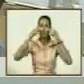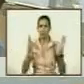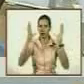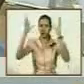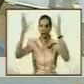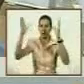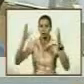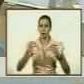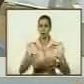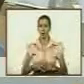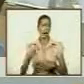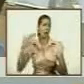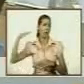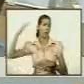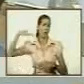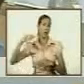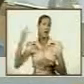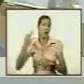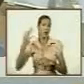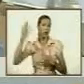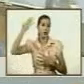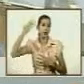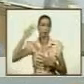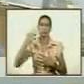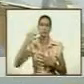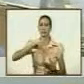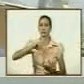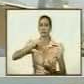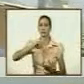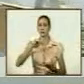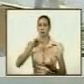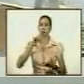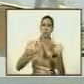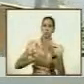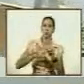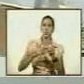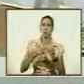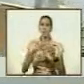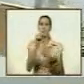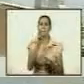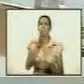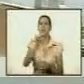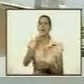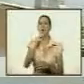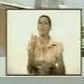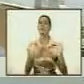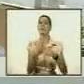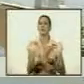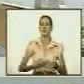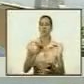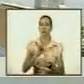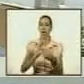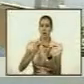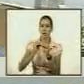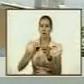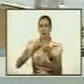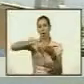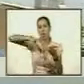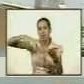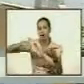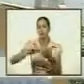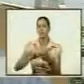que originalmente tuvo varias estatuas, entre ellas la de Guzmán Blanco originalmente, se recuperó, se refaccionó